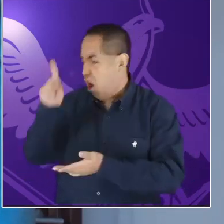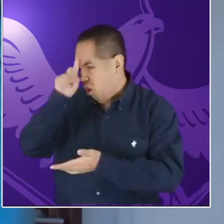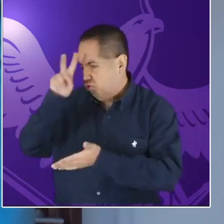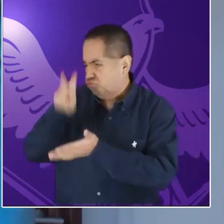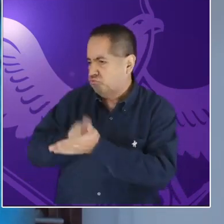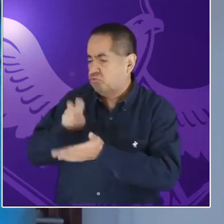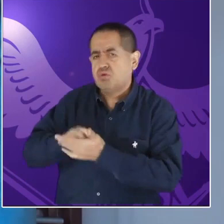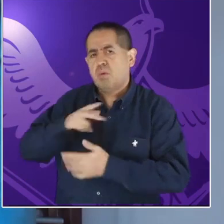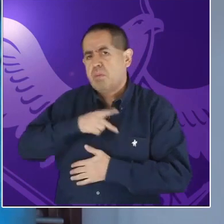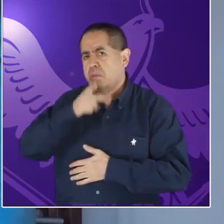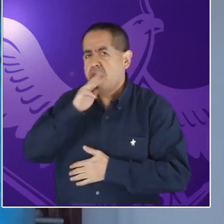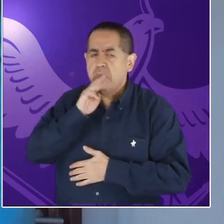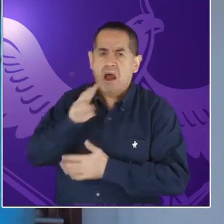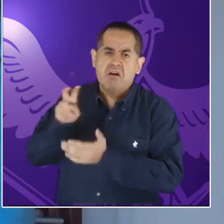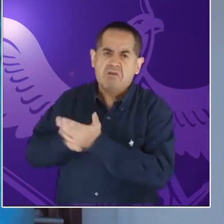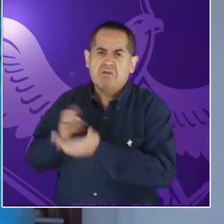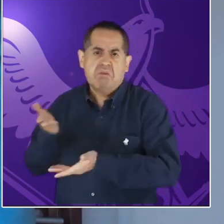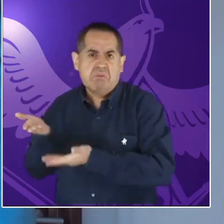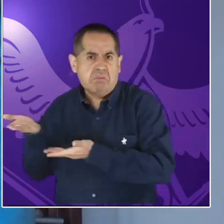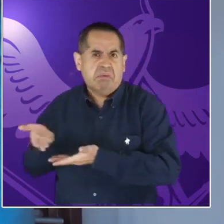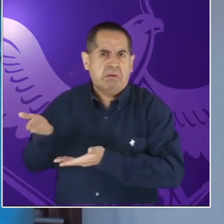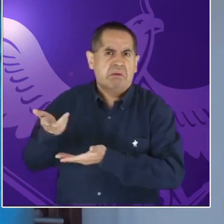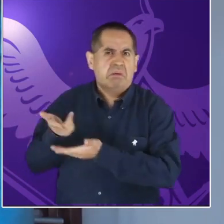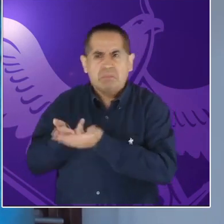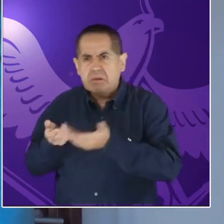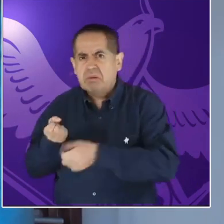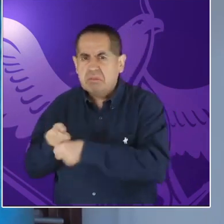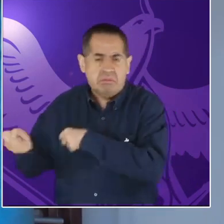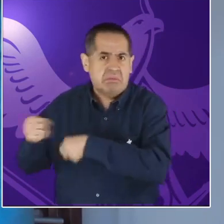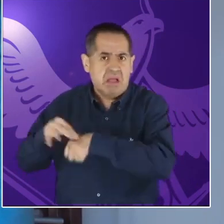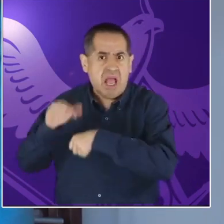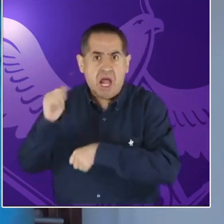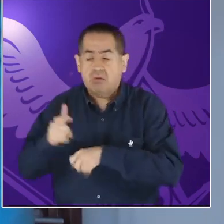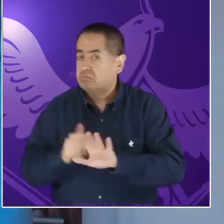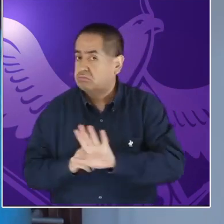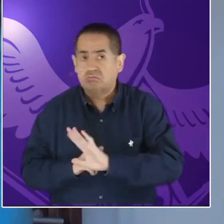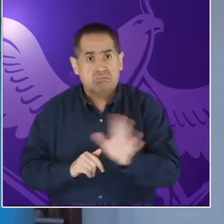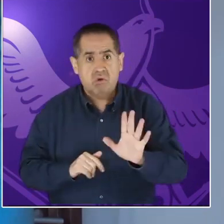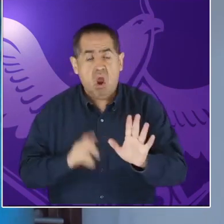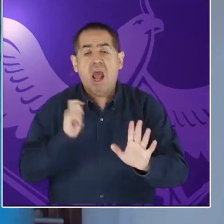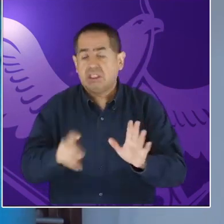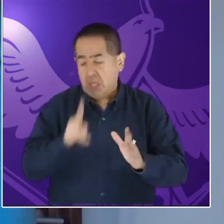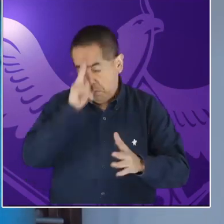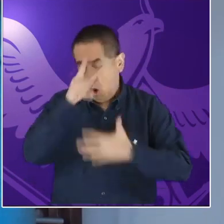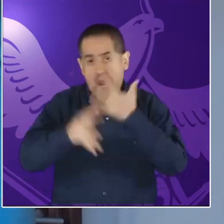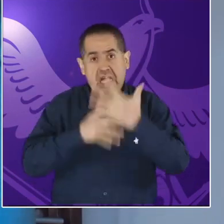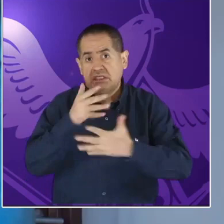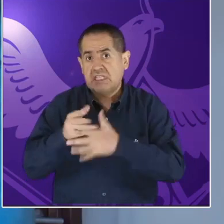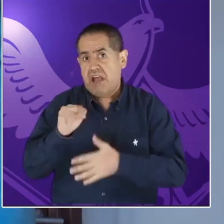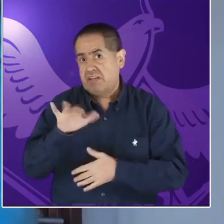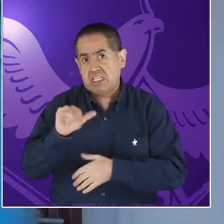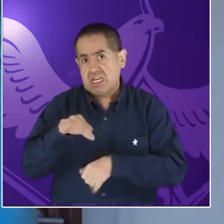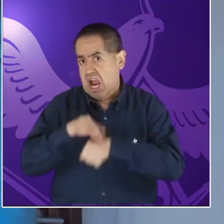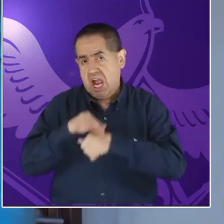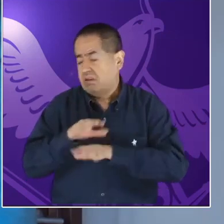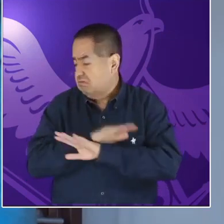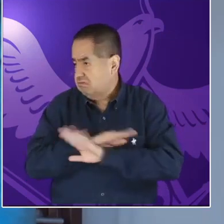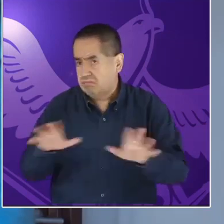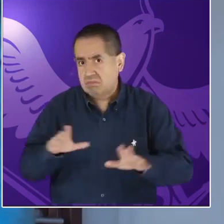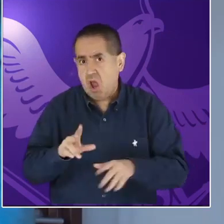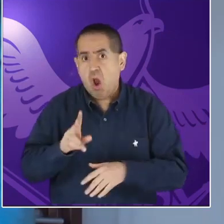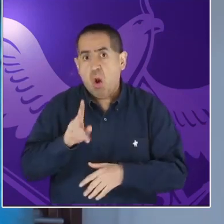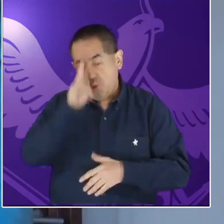corrección parental se produzcan este tipo de castigos, que en el fondo no son más que violencia física e incluso,